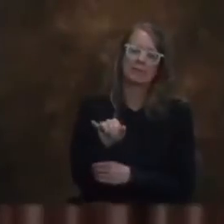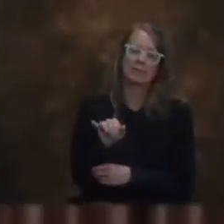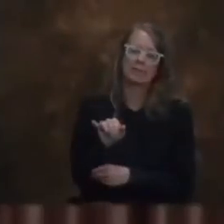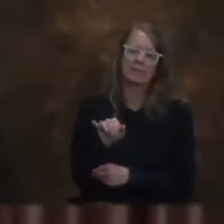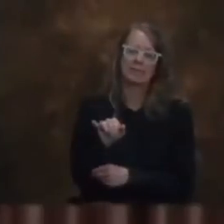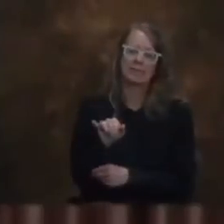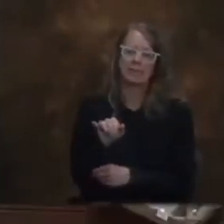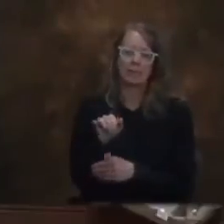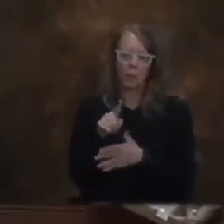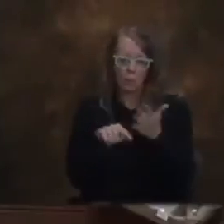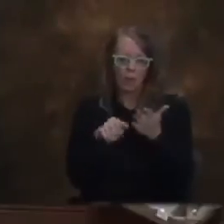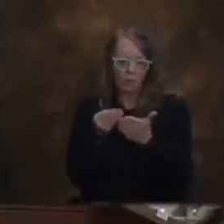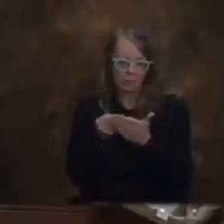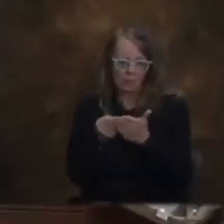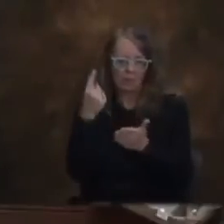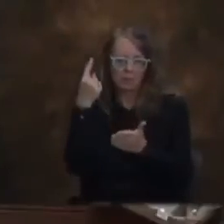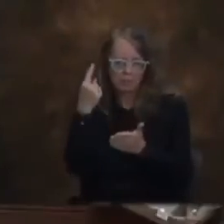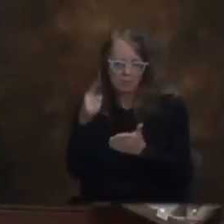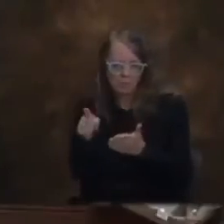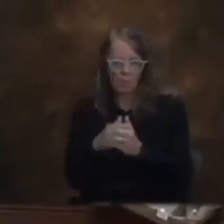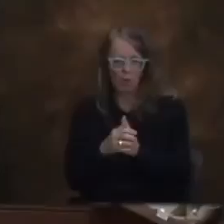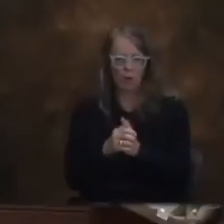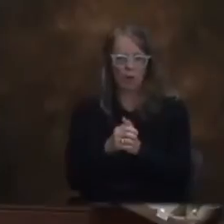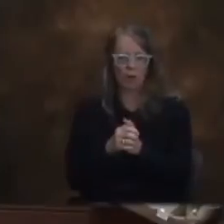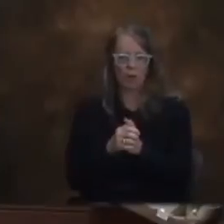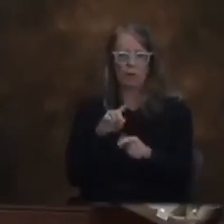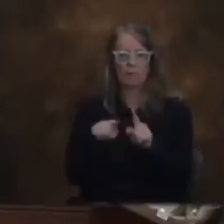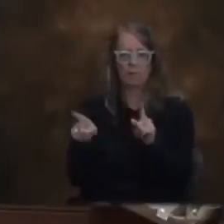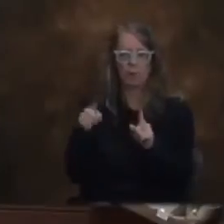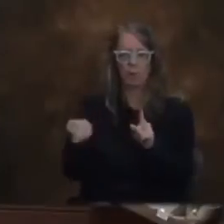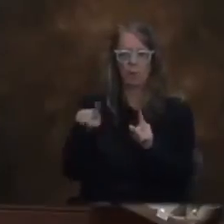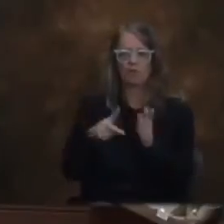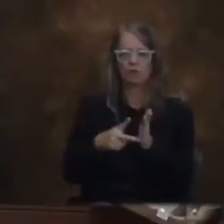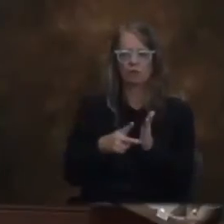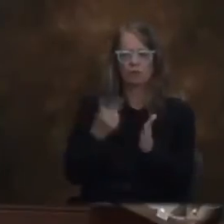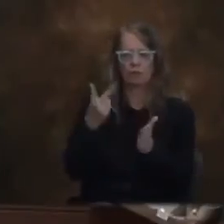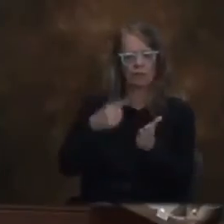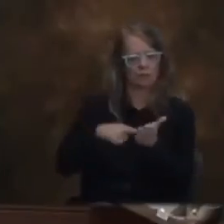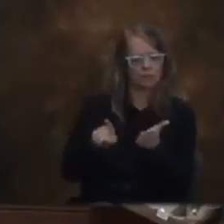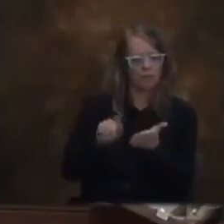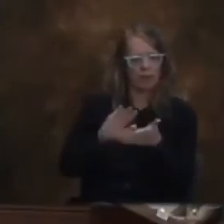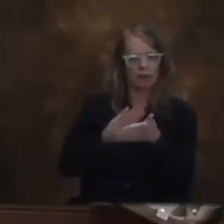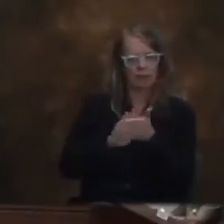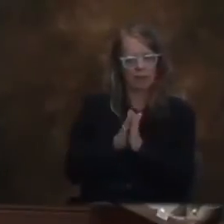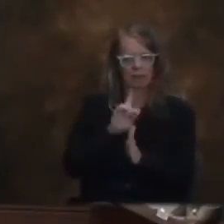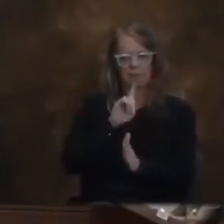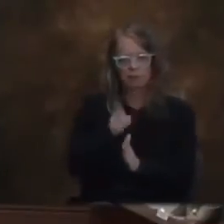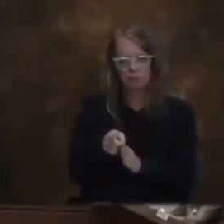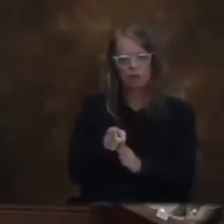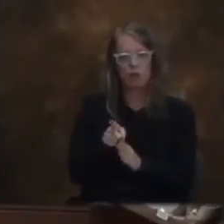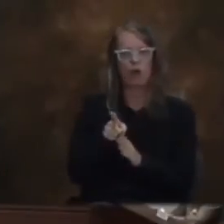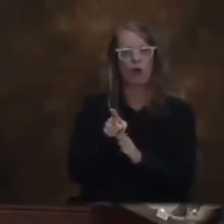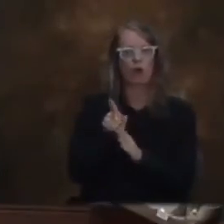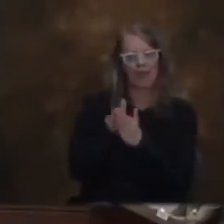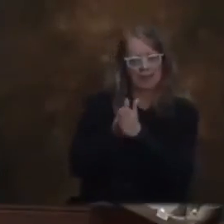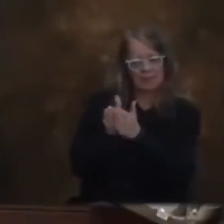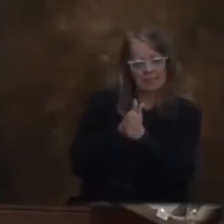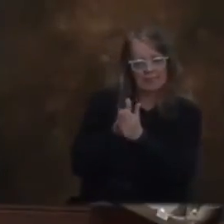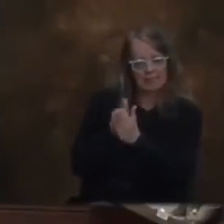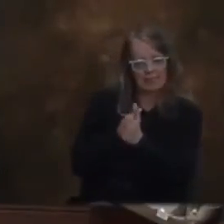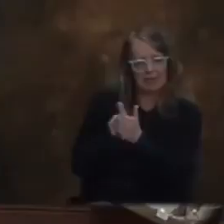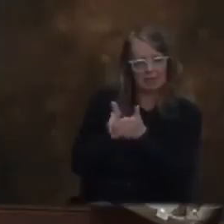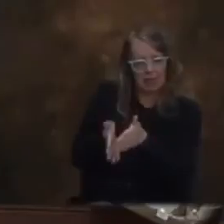es difícil escuchar tendremos que verificar a ver si hay